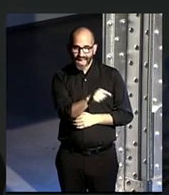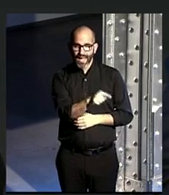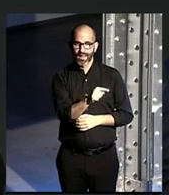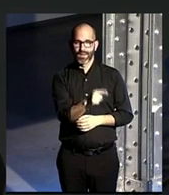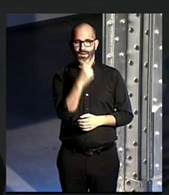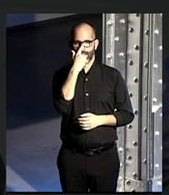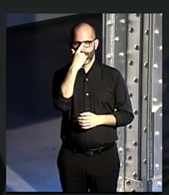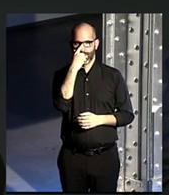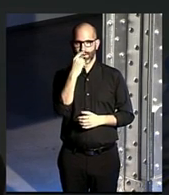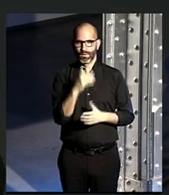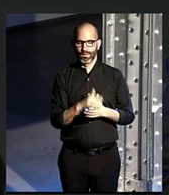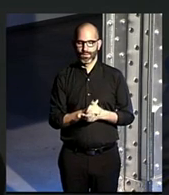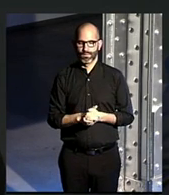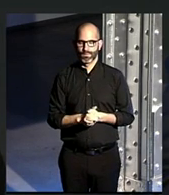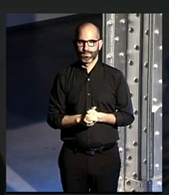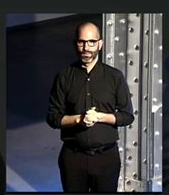en esos relatos que hemos dicho,